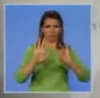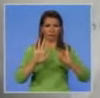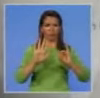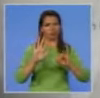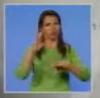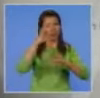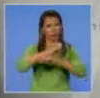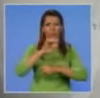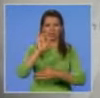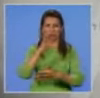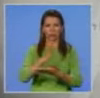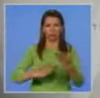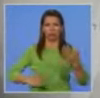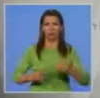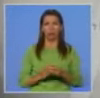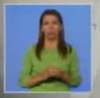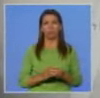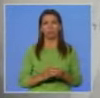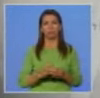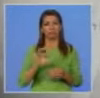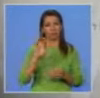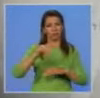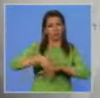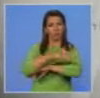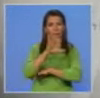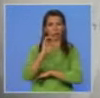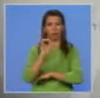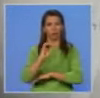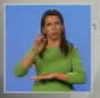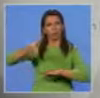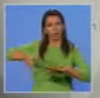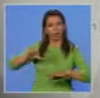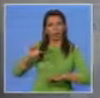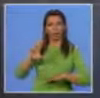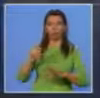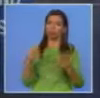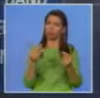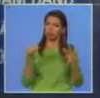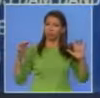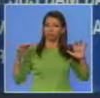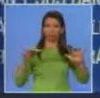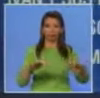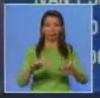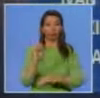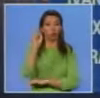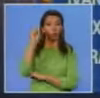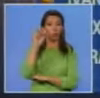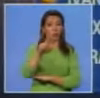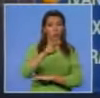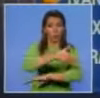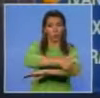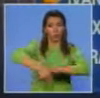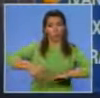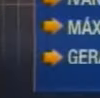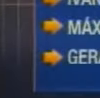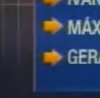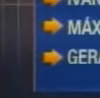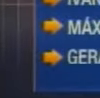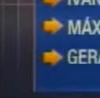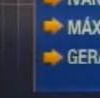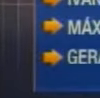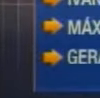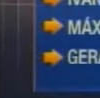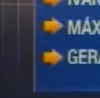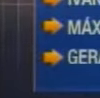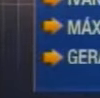Carbo. Varios exponentes de este género pondrán a bailar a la ciudad. Y en el sur, Avenida Quito, este 9 de octubre a las 20:00,